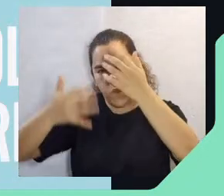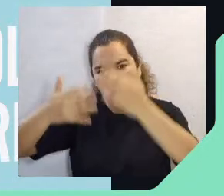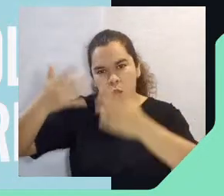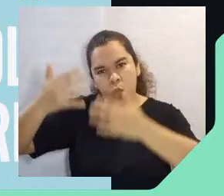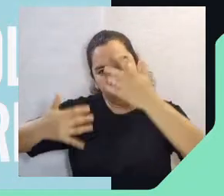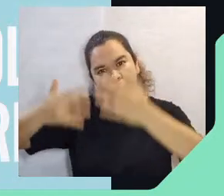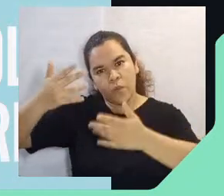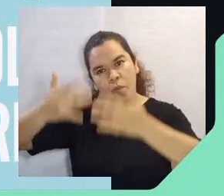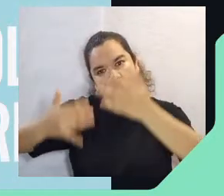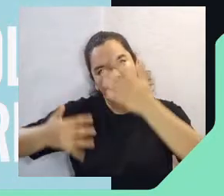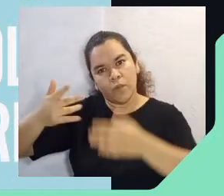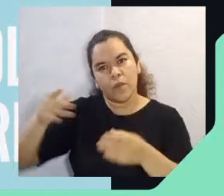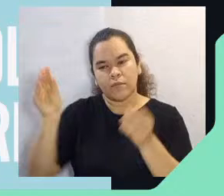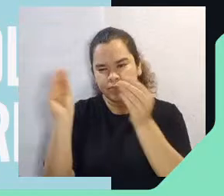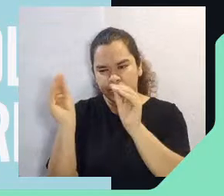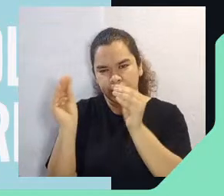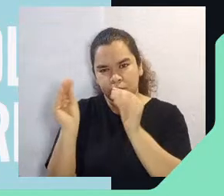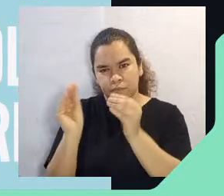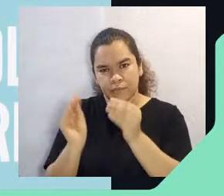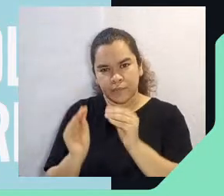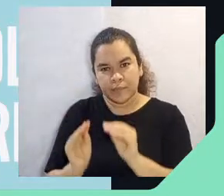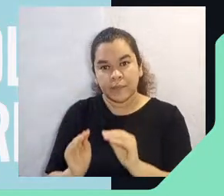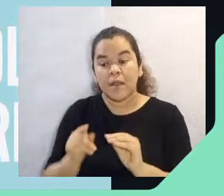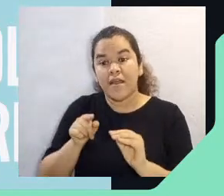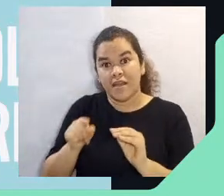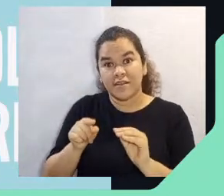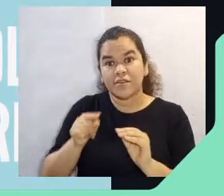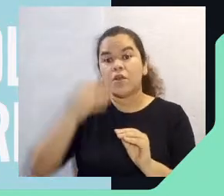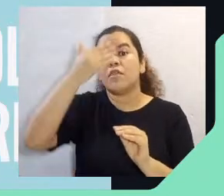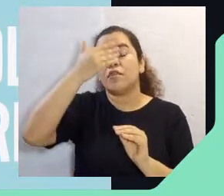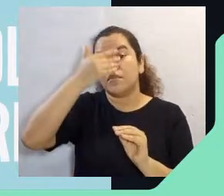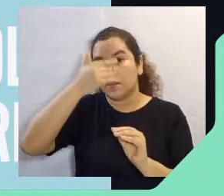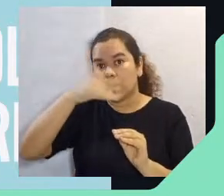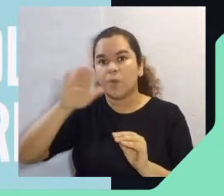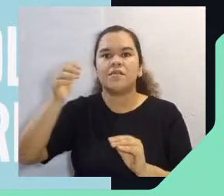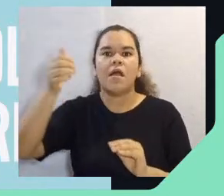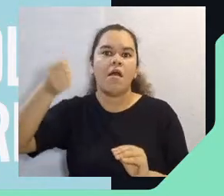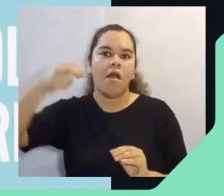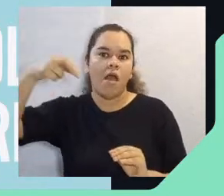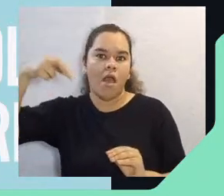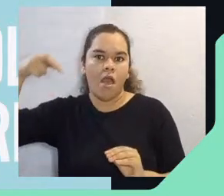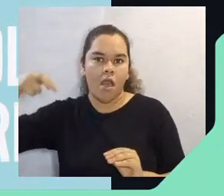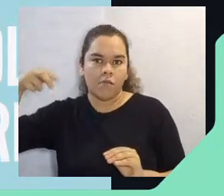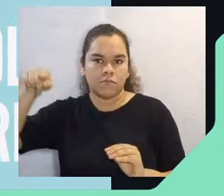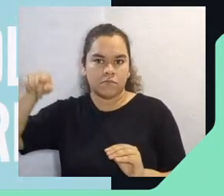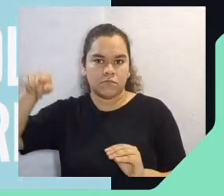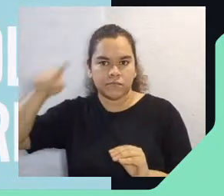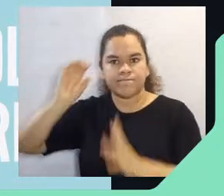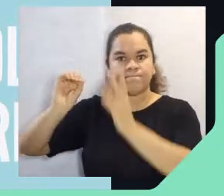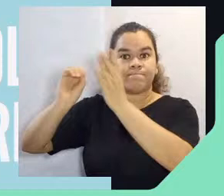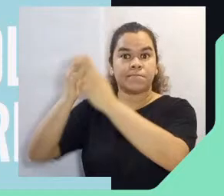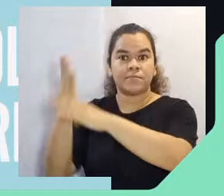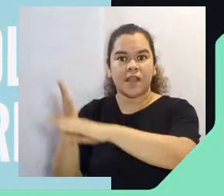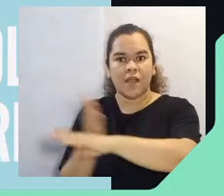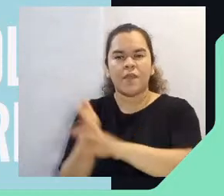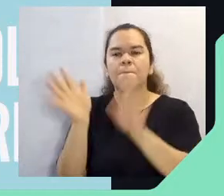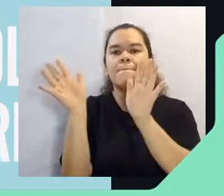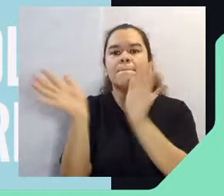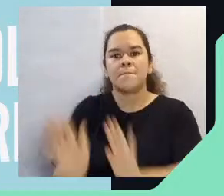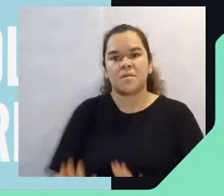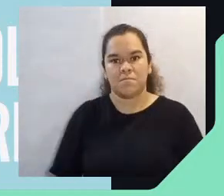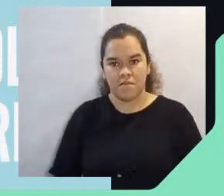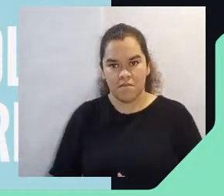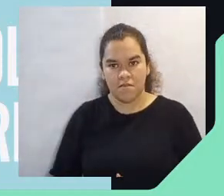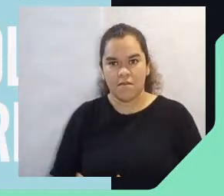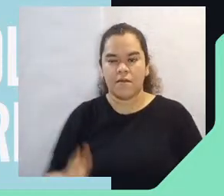fuertemente orientado al desarrollo de software. El objetivo es lograr